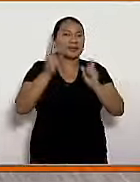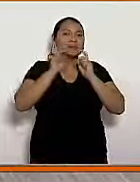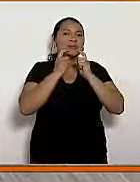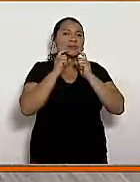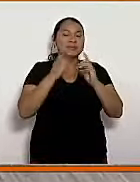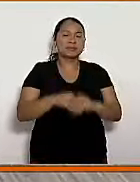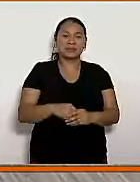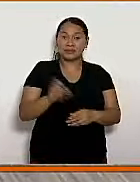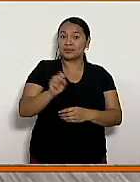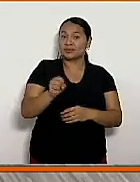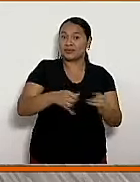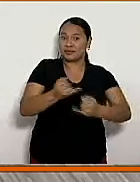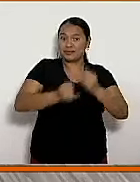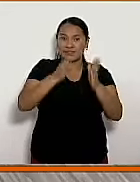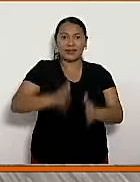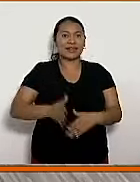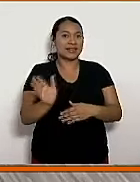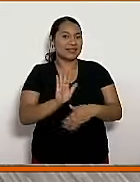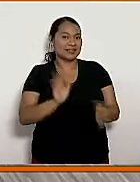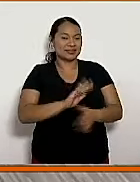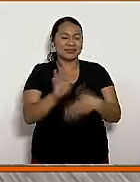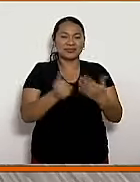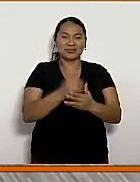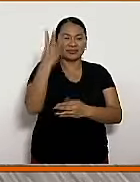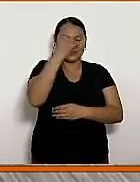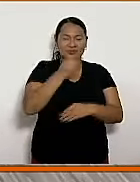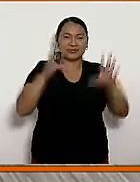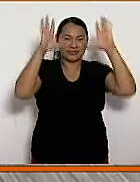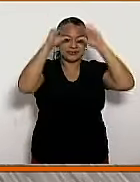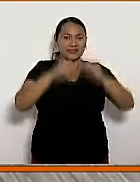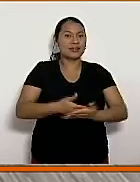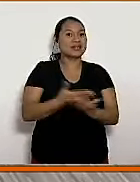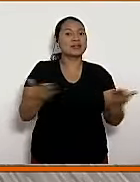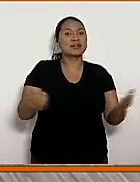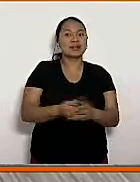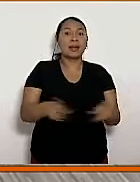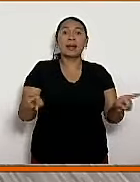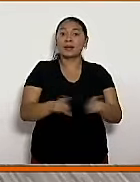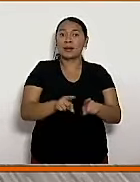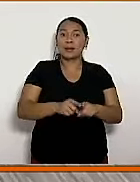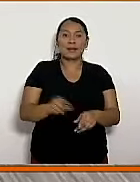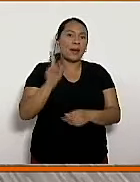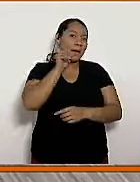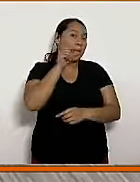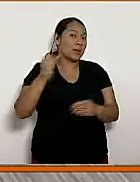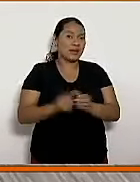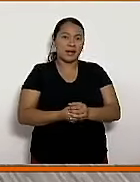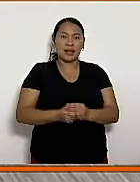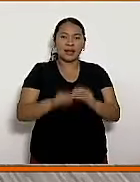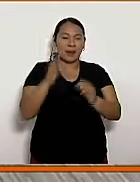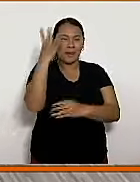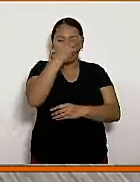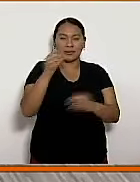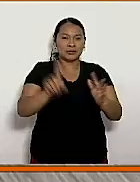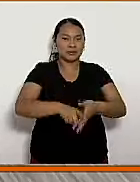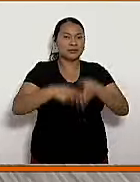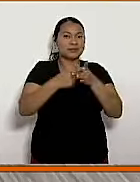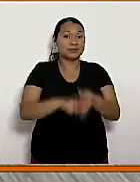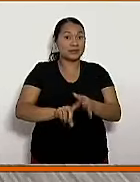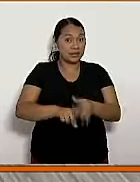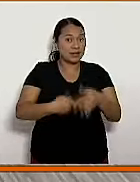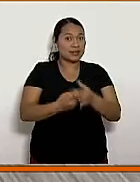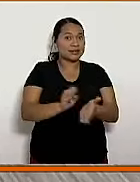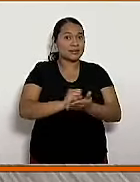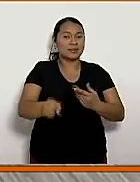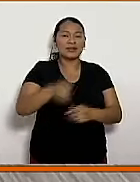Tatiana. Así es, Kenia, querido jugador. Nos despedimos deseándote una excelente noche y sobre todo que mañana tengas un excelente inicio de semana.